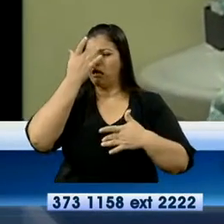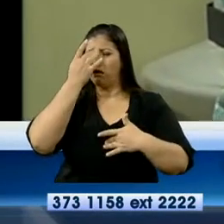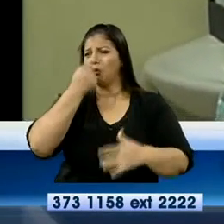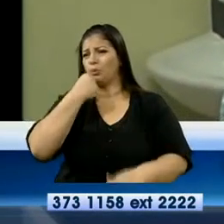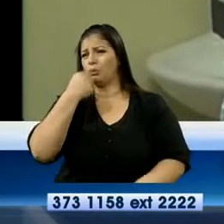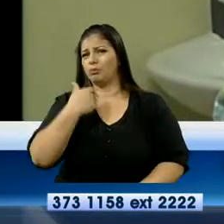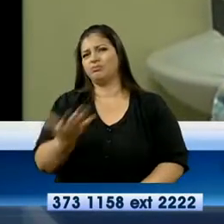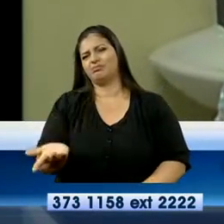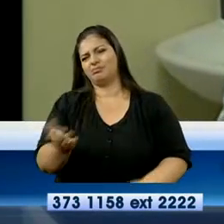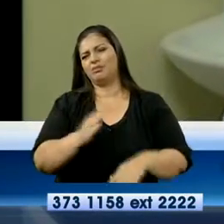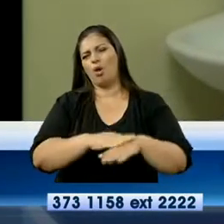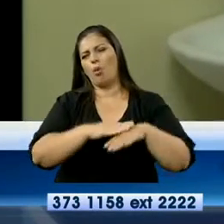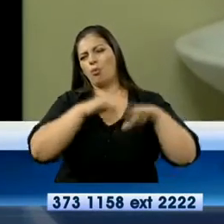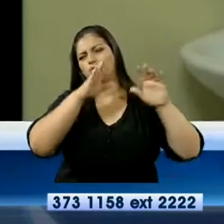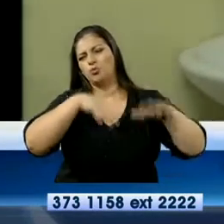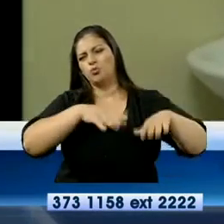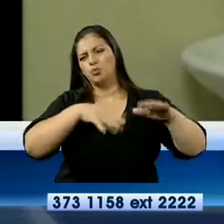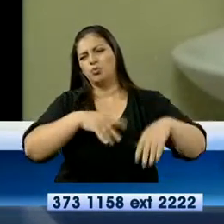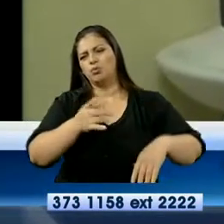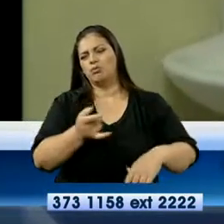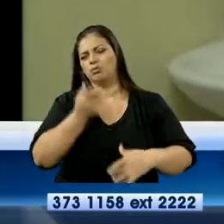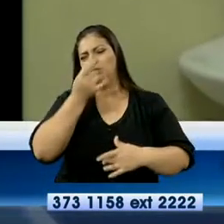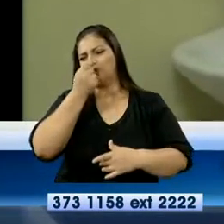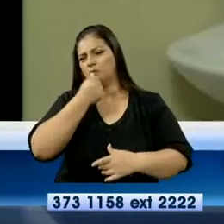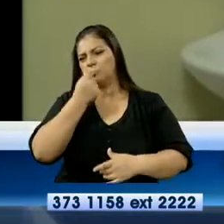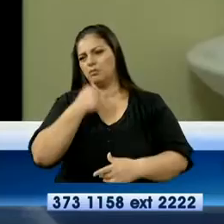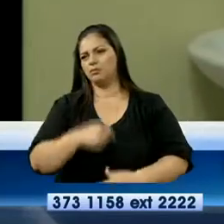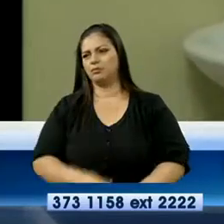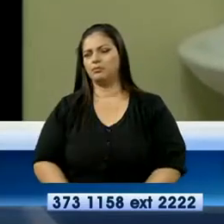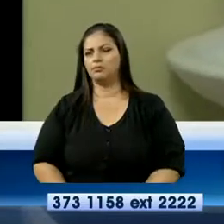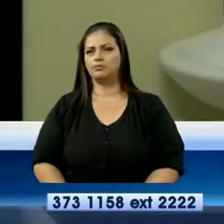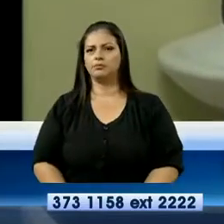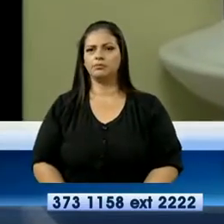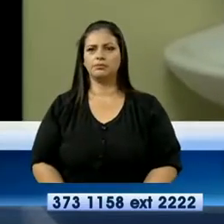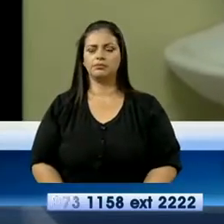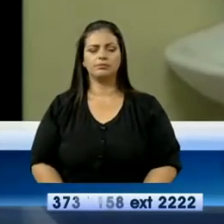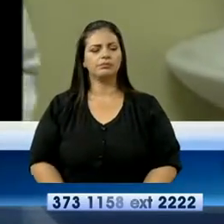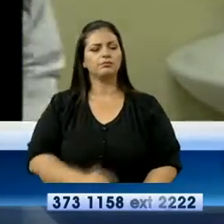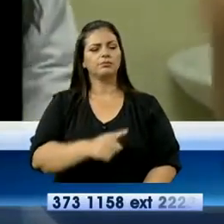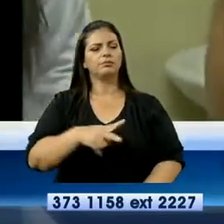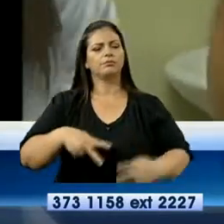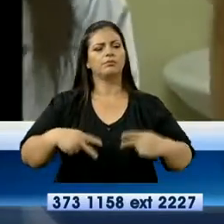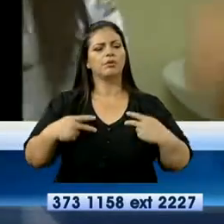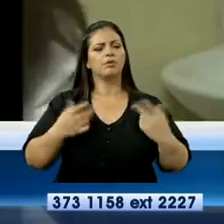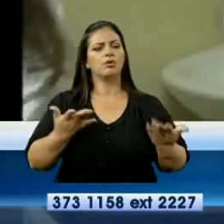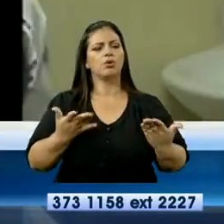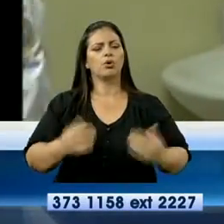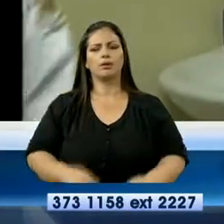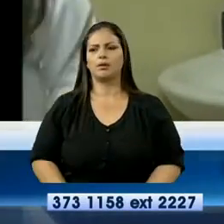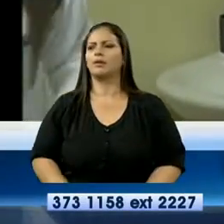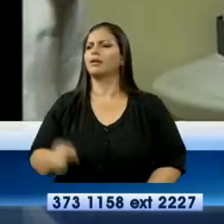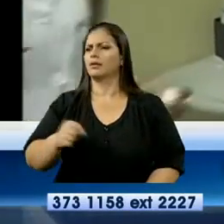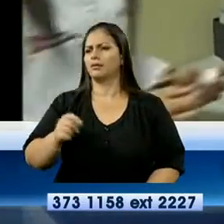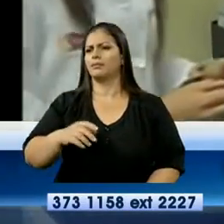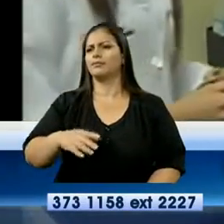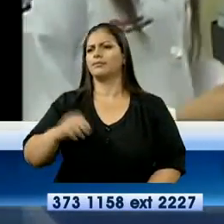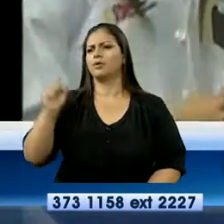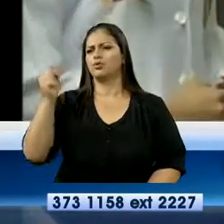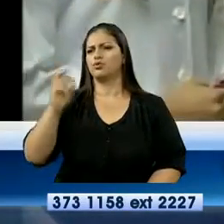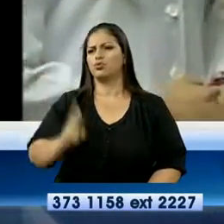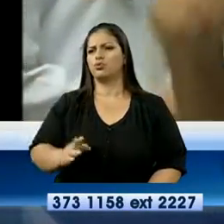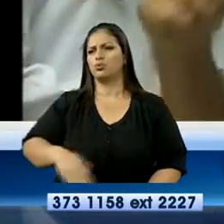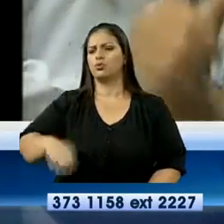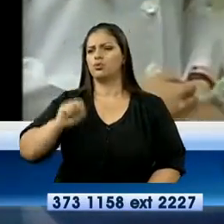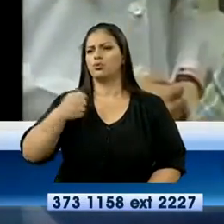todo, es muy delicado. ¿De dónde viene usted? ¿De qué parte de Guayaquil? De aquí, de la ciudad de La Sopeña nomás. Se le